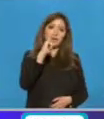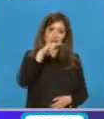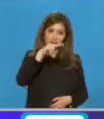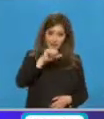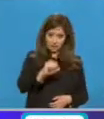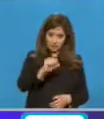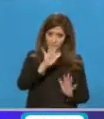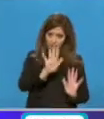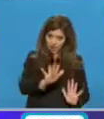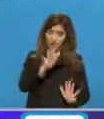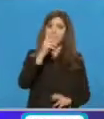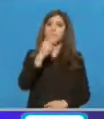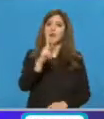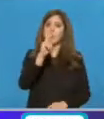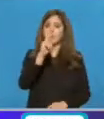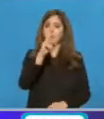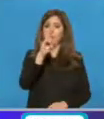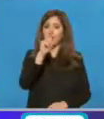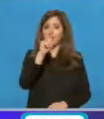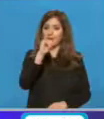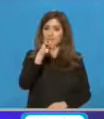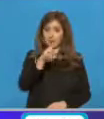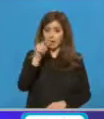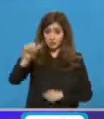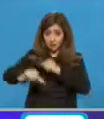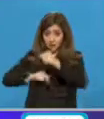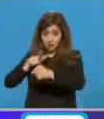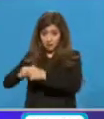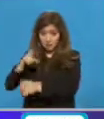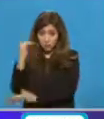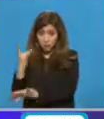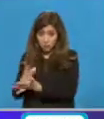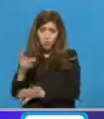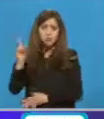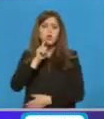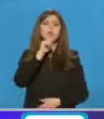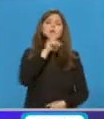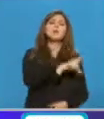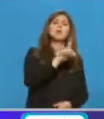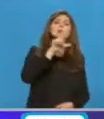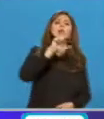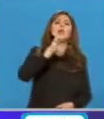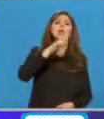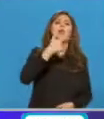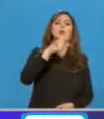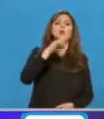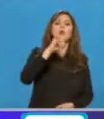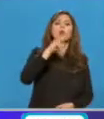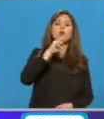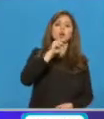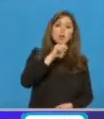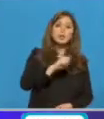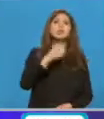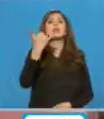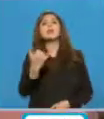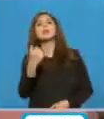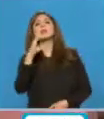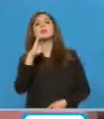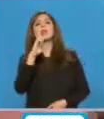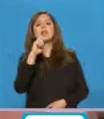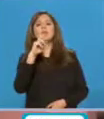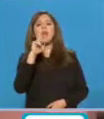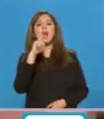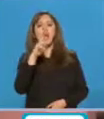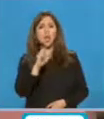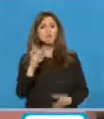proteínas no solamente de origen animal, las podemos obtener también de leguminosas y cereales. Si juntamos estos dos, tenemos una proteína